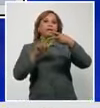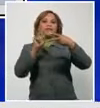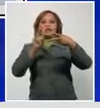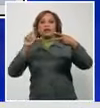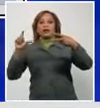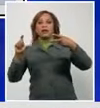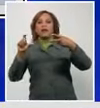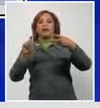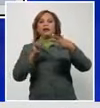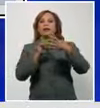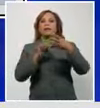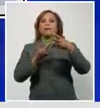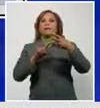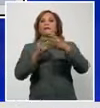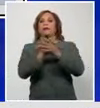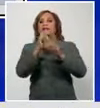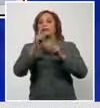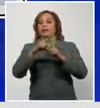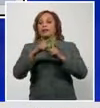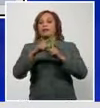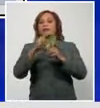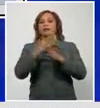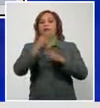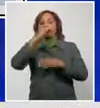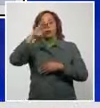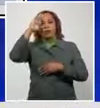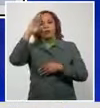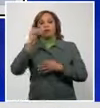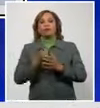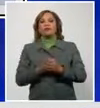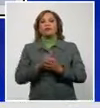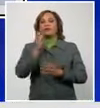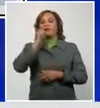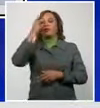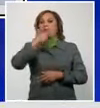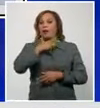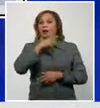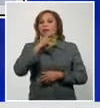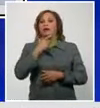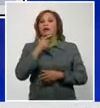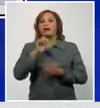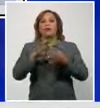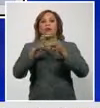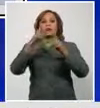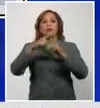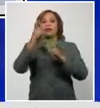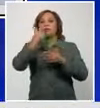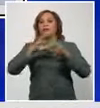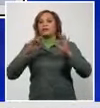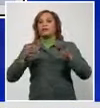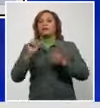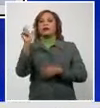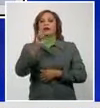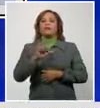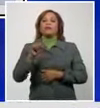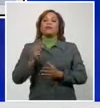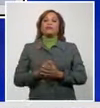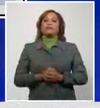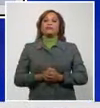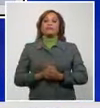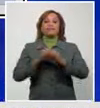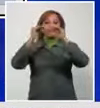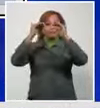Matanzas, Santiago de Cuba, Ciego de Ávila, Guantánamo, Artemisa, Camagüey, así,